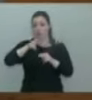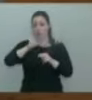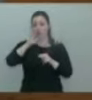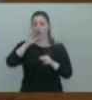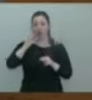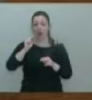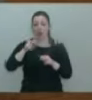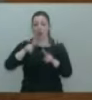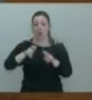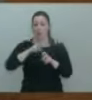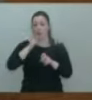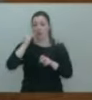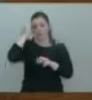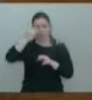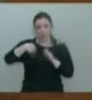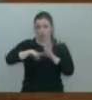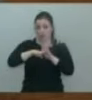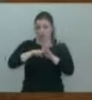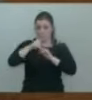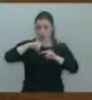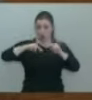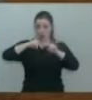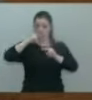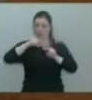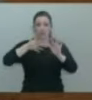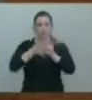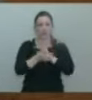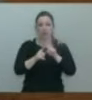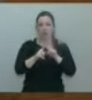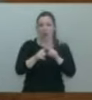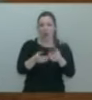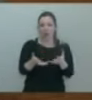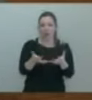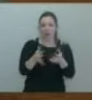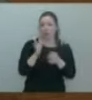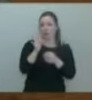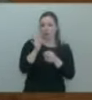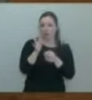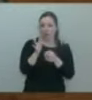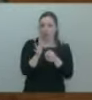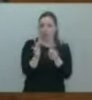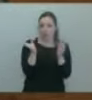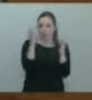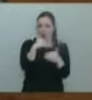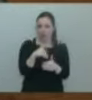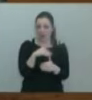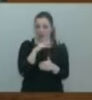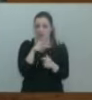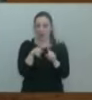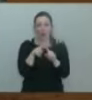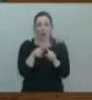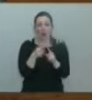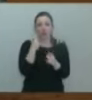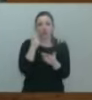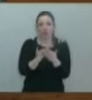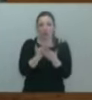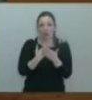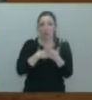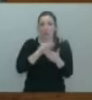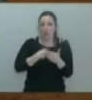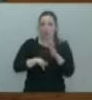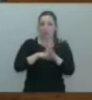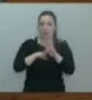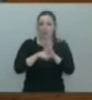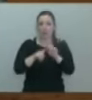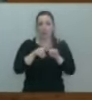entendemos que su continuidad no supone ninguna ventaja significativa que justifique su continuidad ni en términos de eficacia